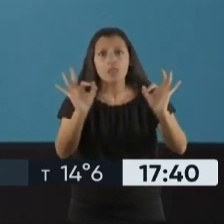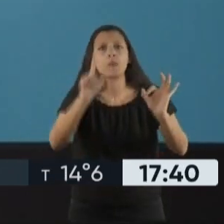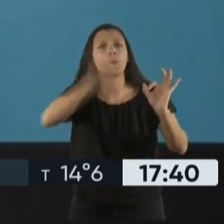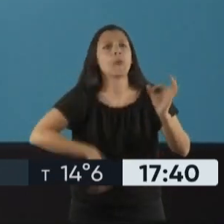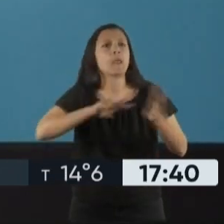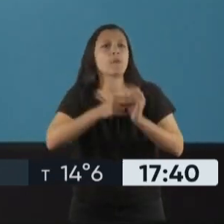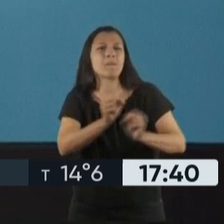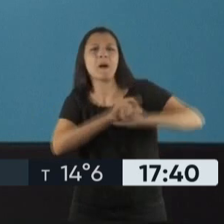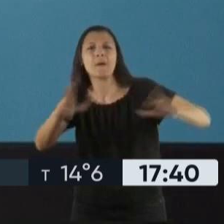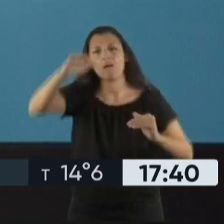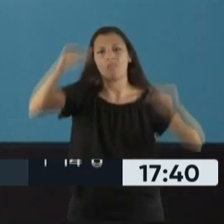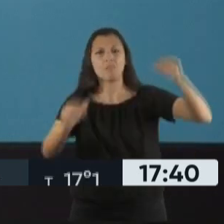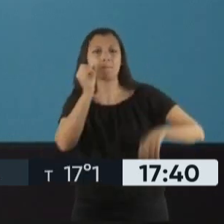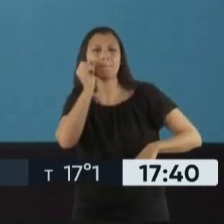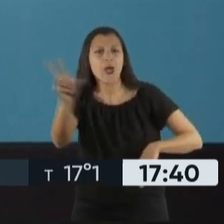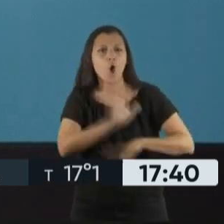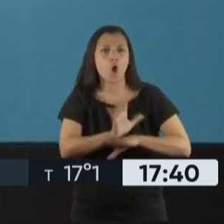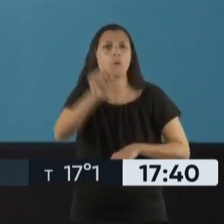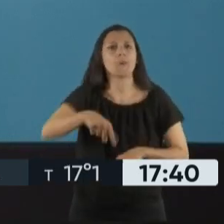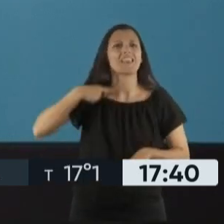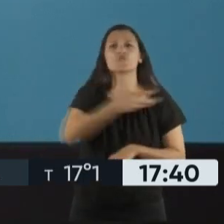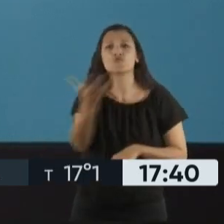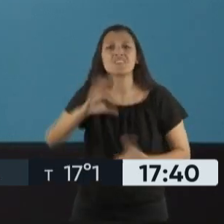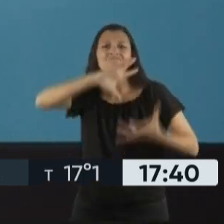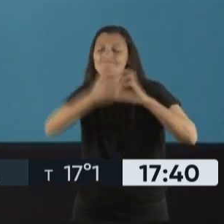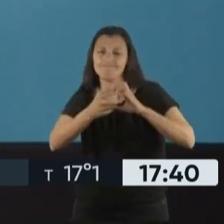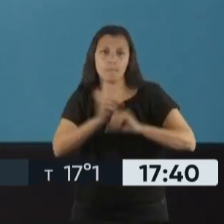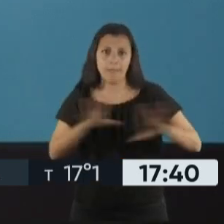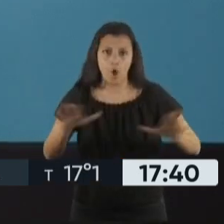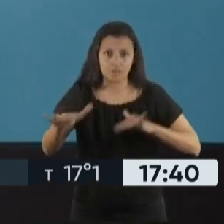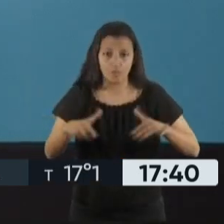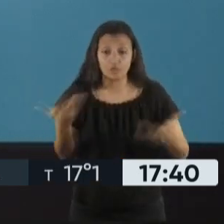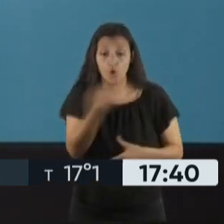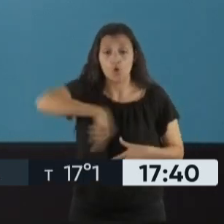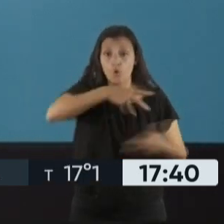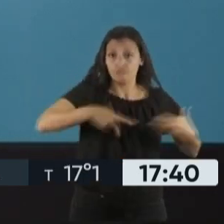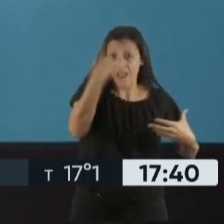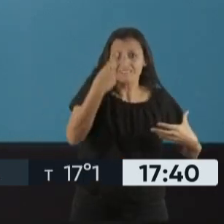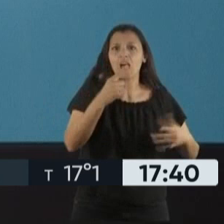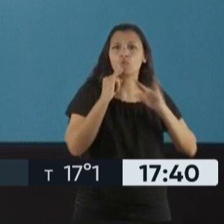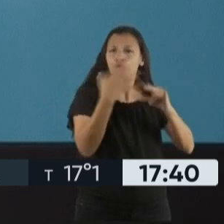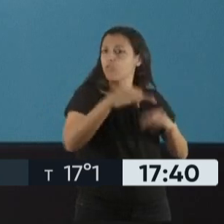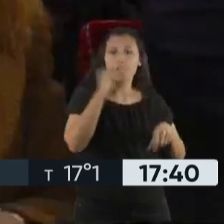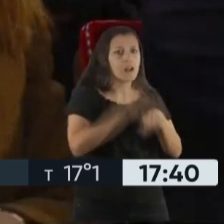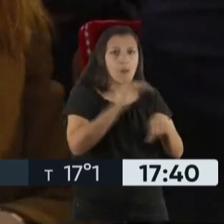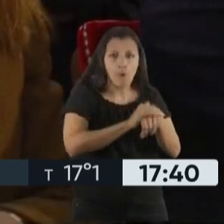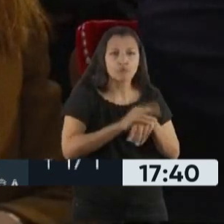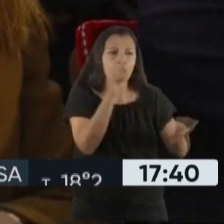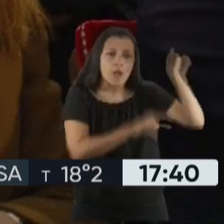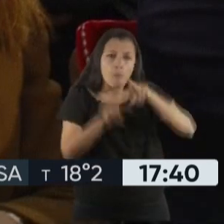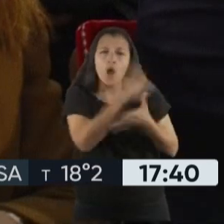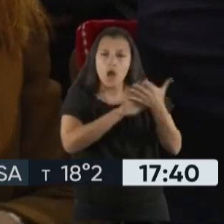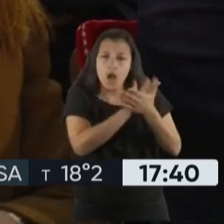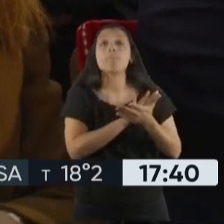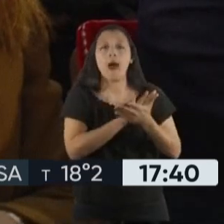mayor desigualdad y sociedades que funcionan peor. El Estado debe cumplir su rol para una sociedad que